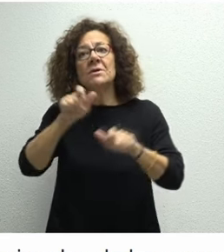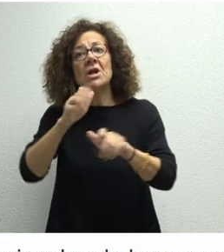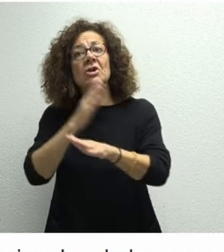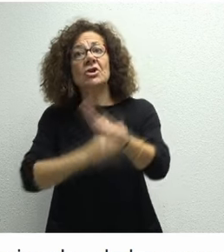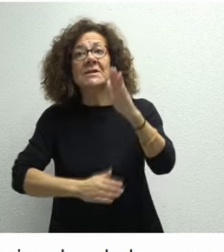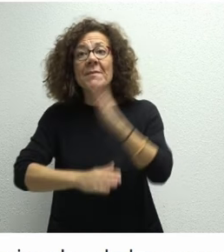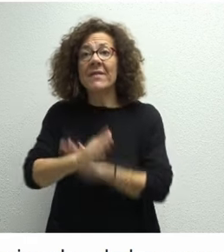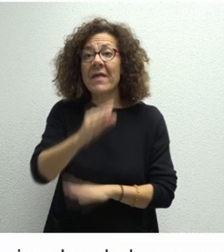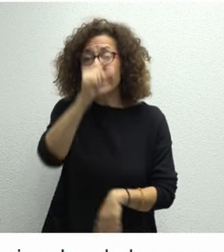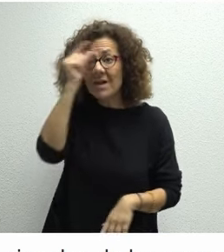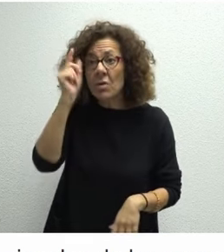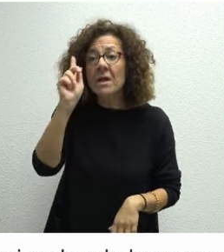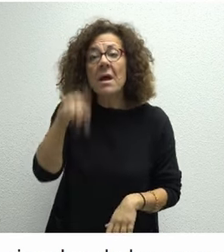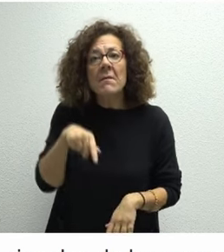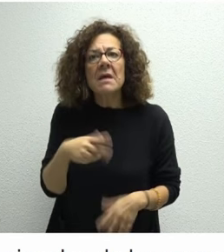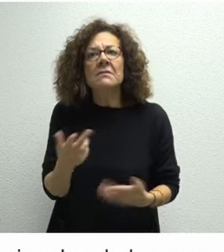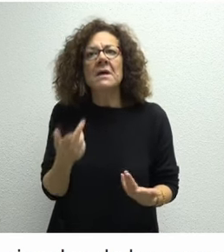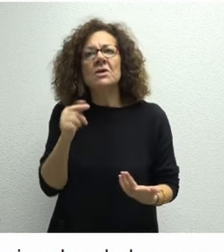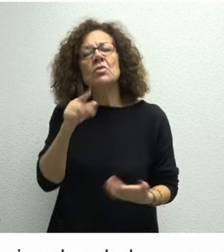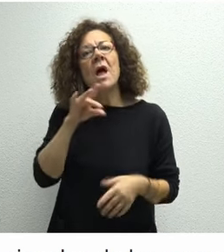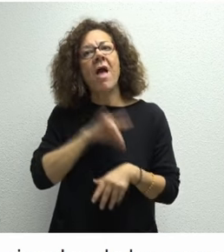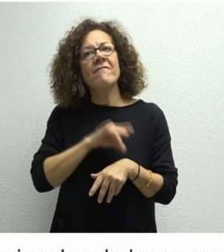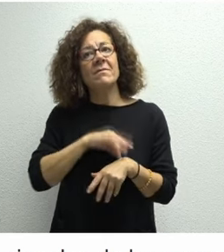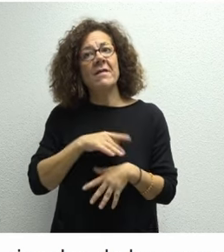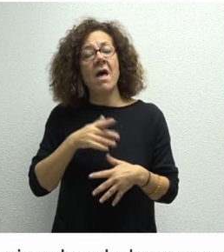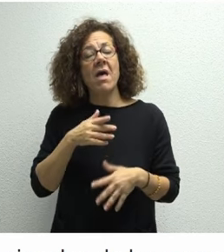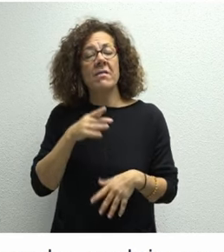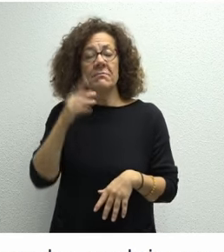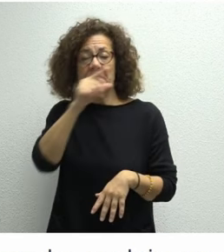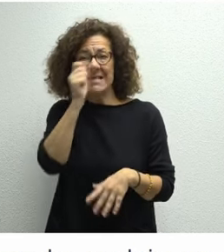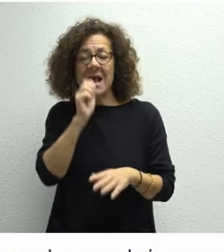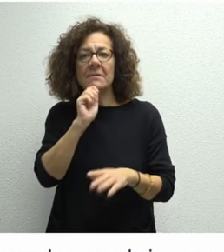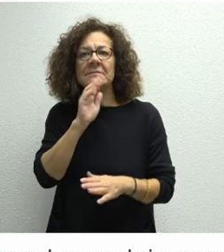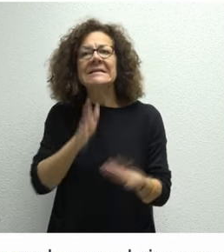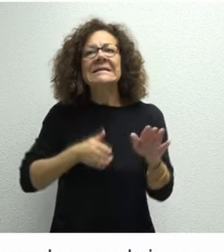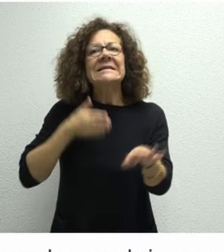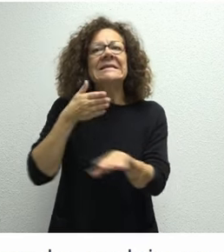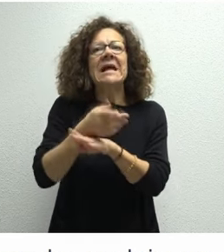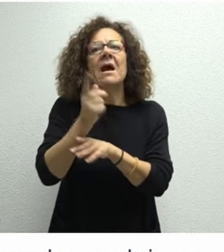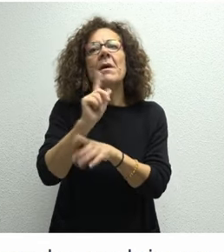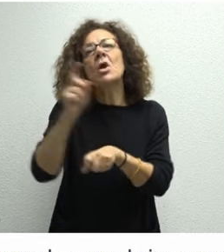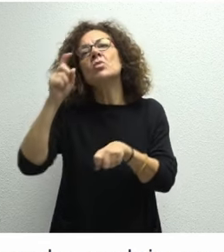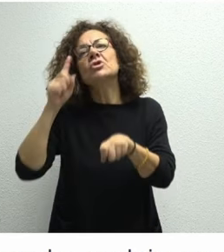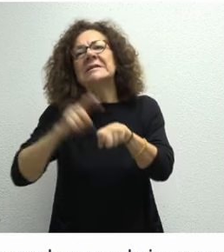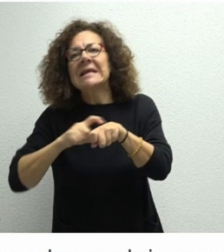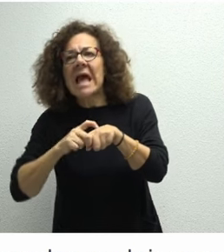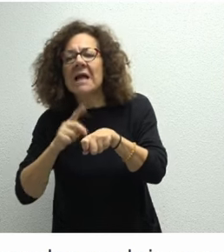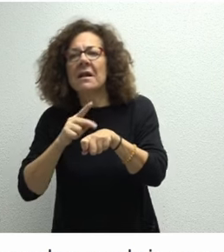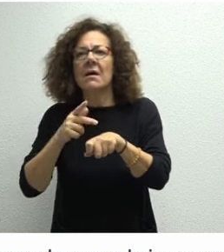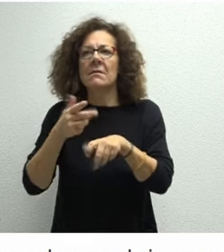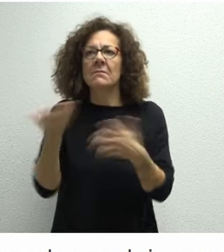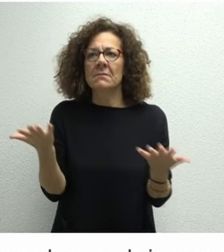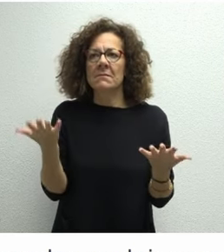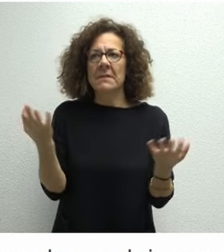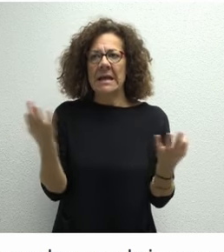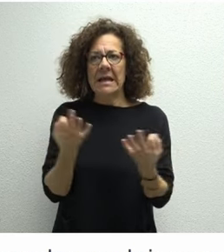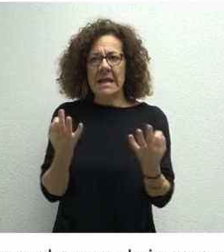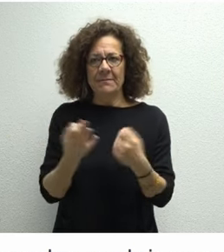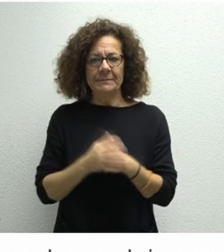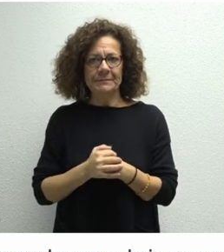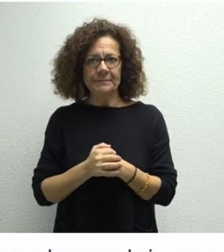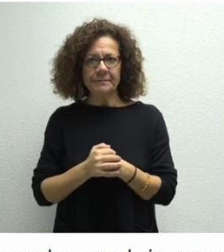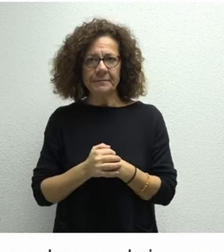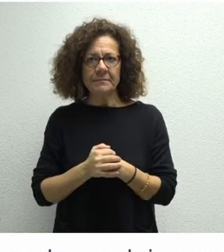discapacidad intelectual y además una enfermedad mental llamaban a la puerta de de un psiquiatra o una psiquiatra no Bueno pues nos encontrábamos